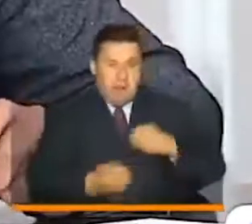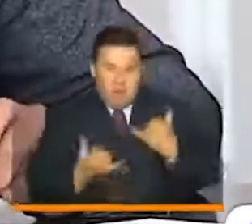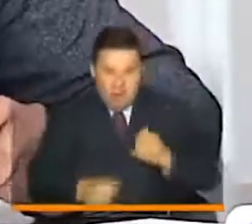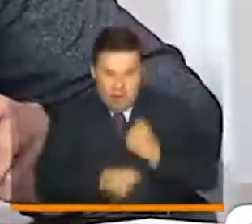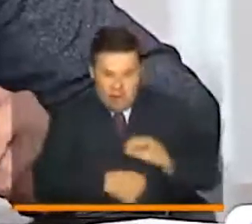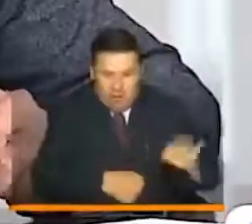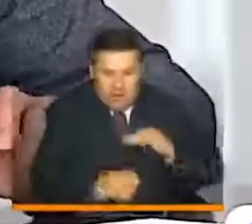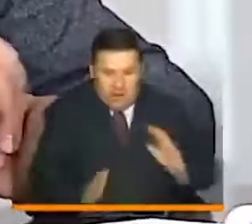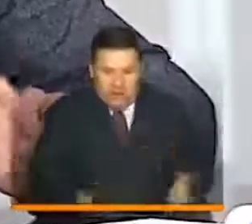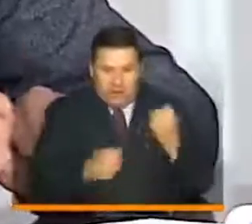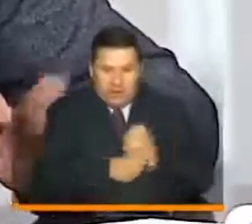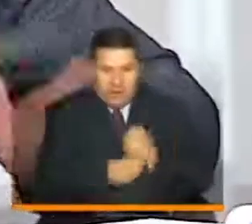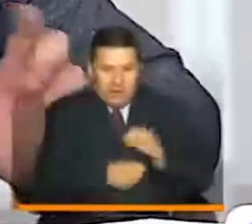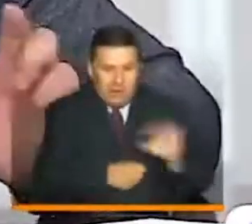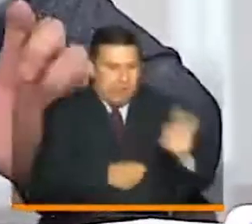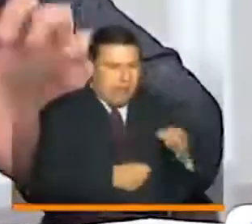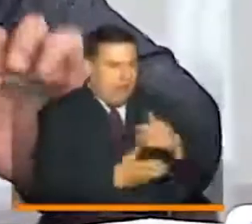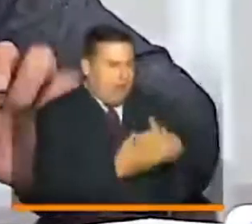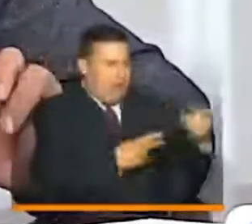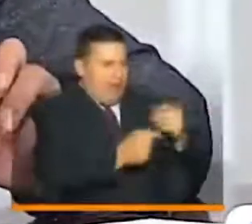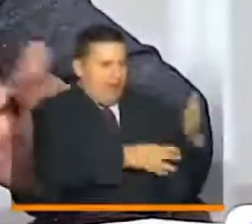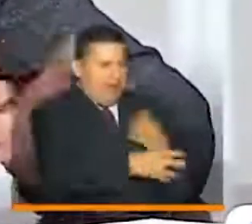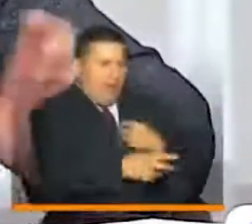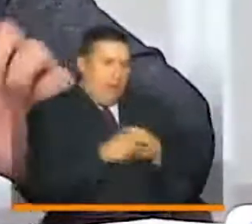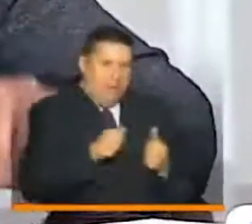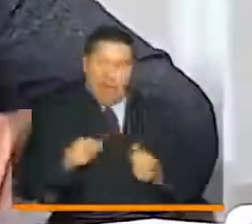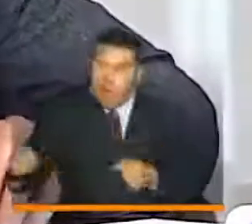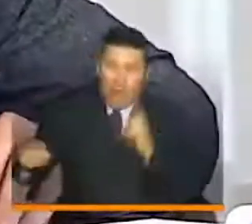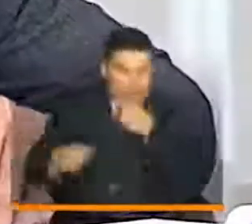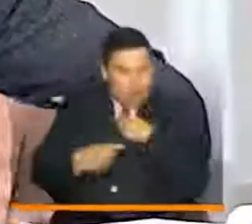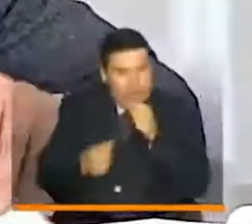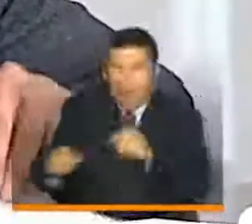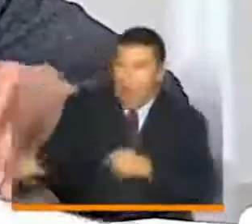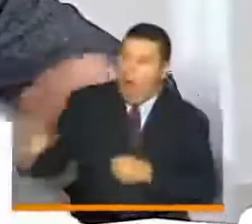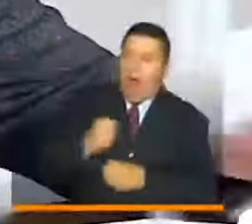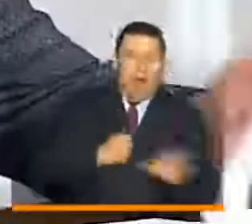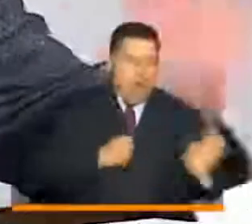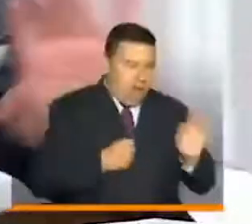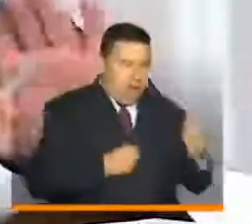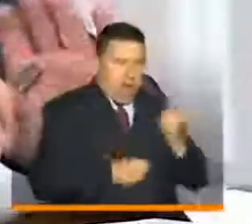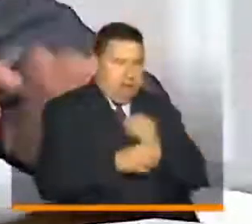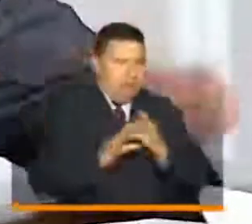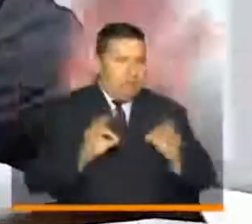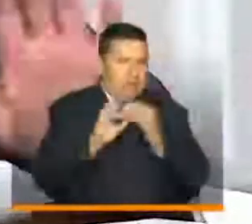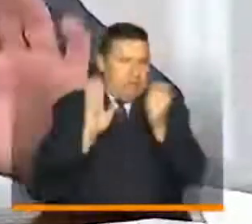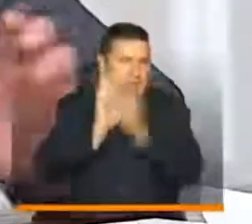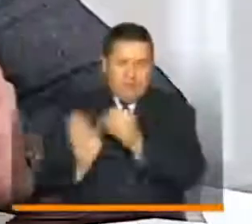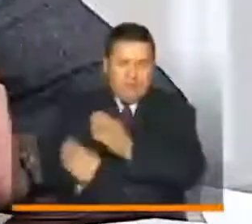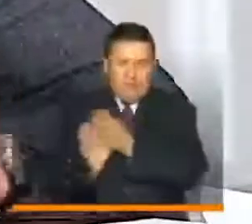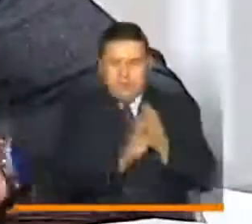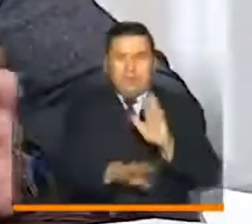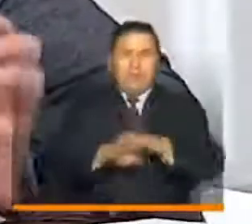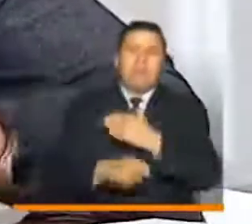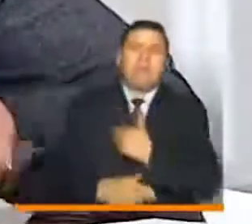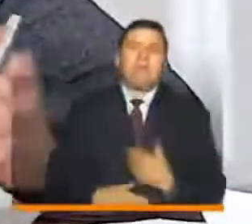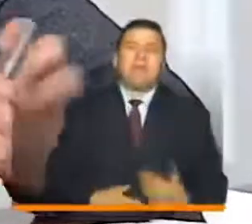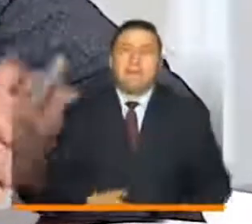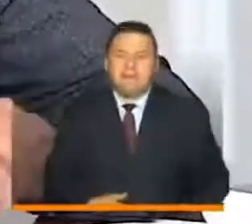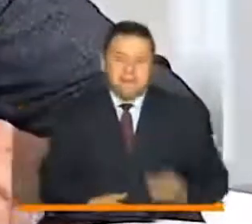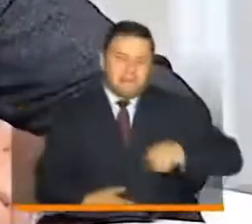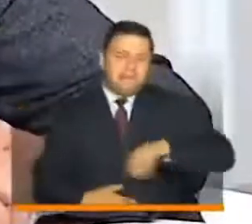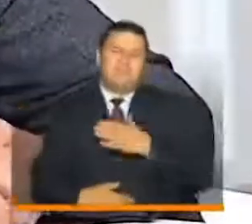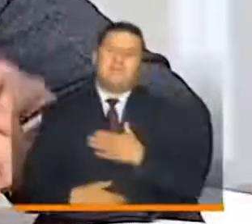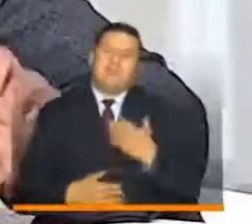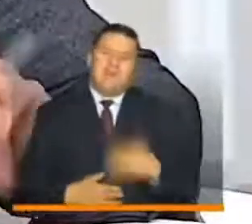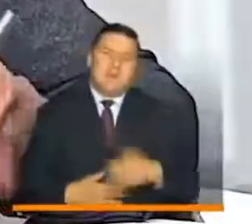para recuperar esos empleos que se perdieron, tendrán ese subsidio a la nómina, y creo que ese es un detalle muy importante. Lo otro que diría, presidente, que para nosotros